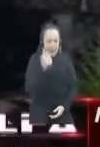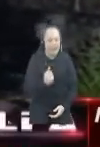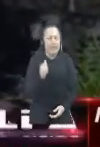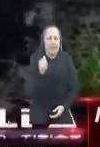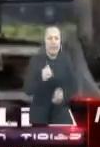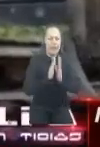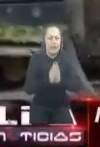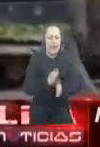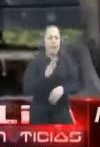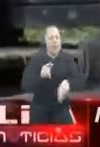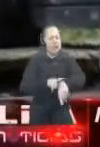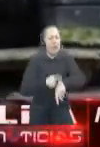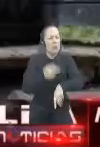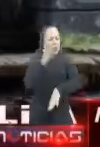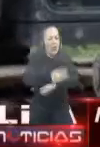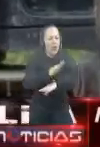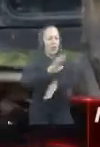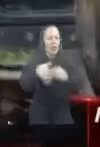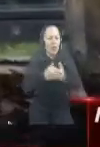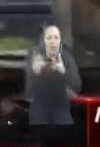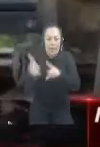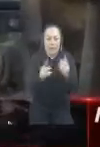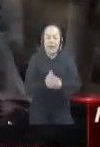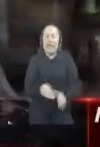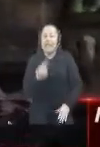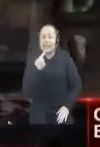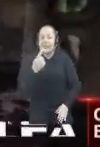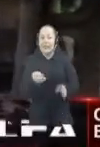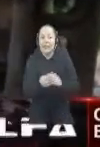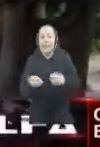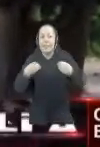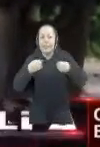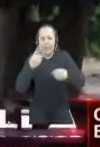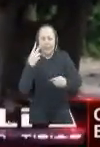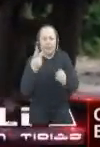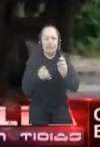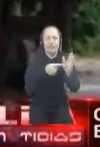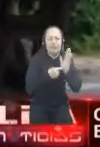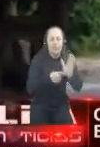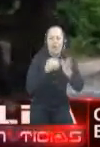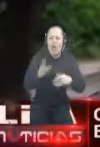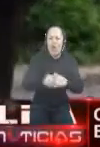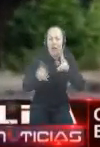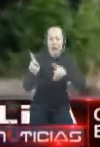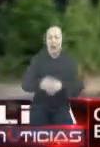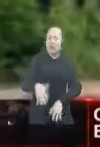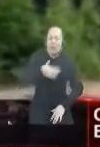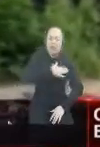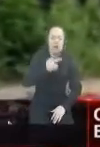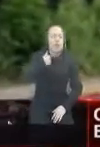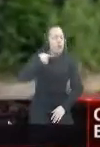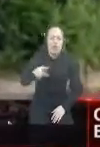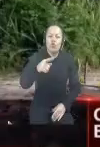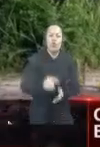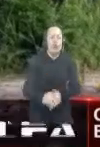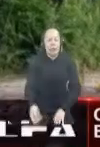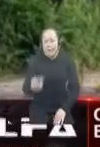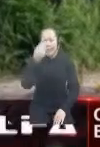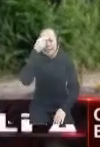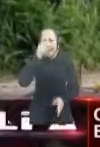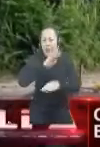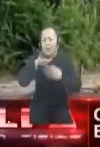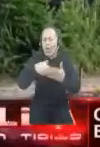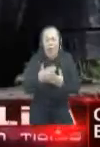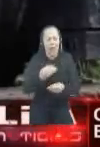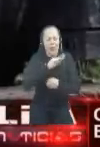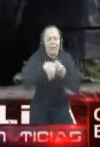en las horas de la tarde, habitantes del barrio La Concordia se mostraron inconformes con los funcionarios de la concesión Alto Magdalena, pues en esta zona